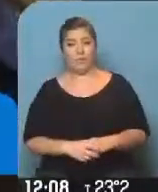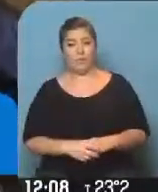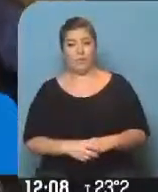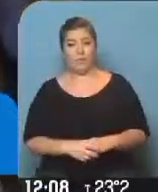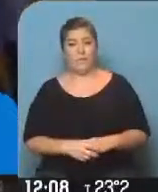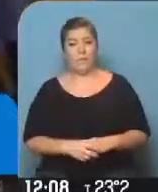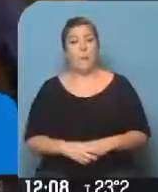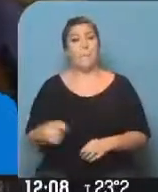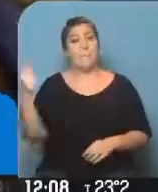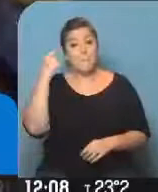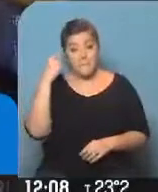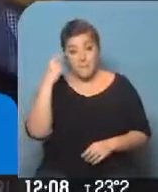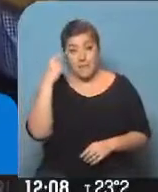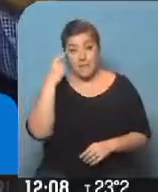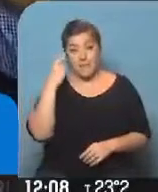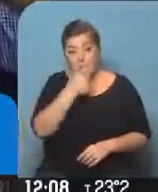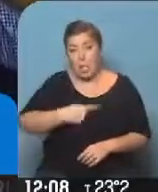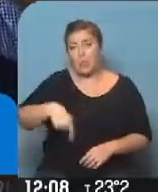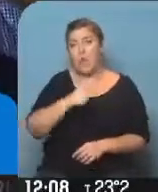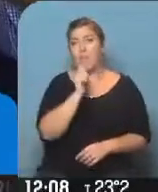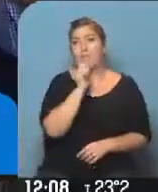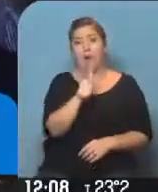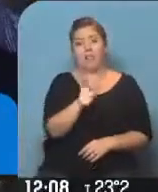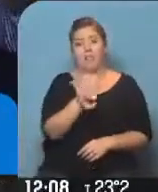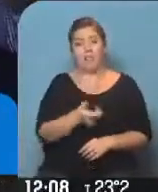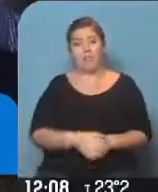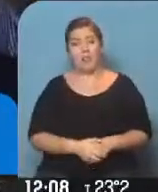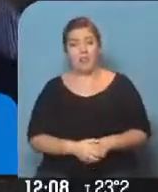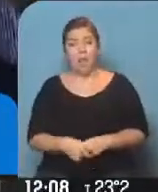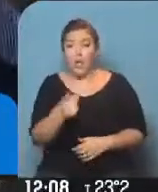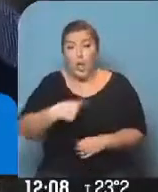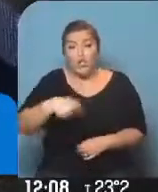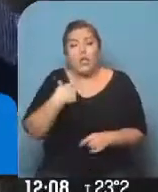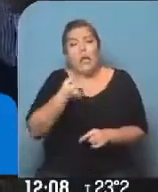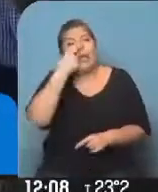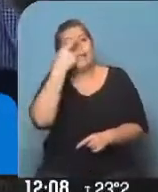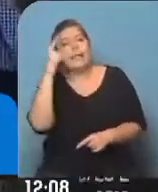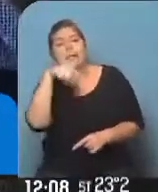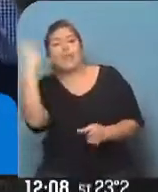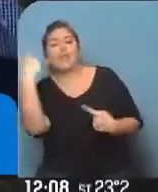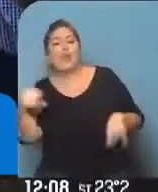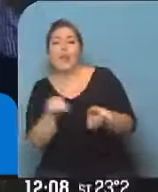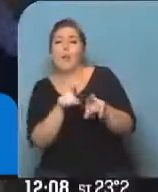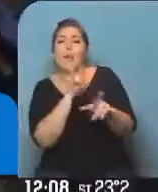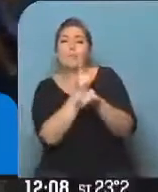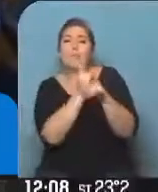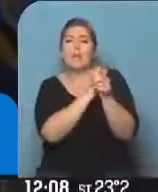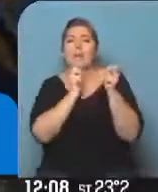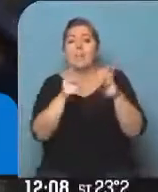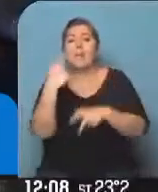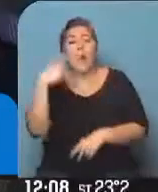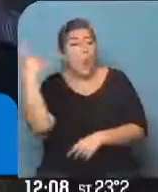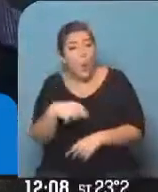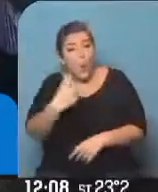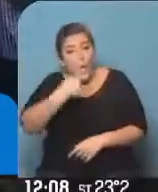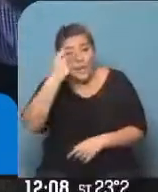Se creen que somos fáciles, que tenemos otros intereses, como siempre lo han dicho. Pero el único